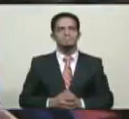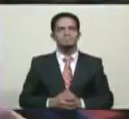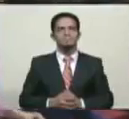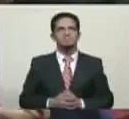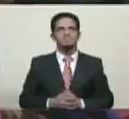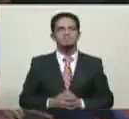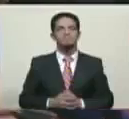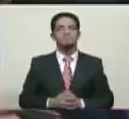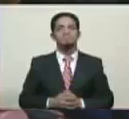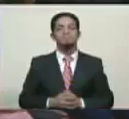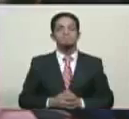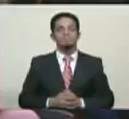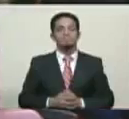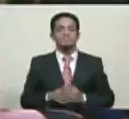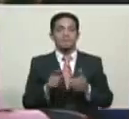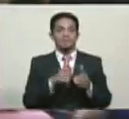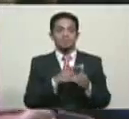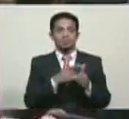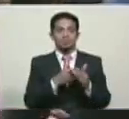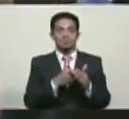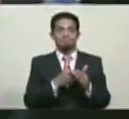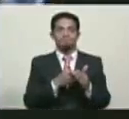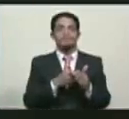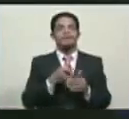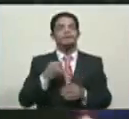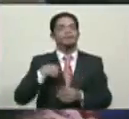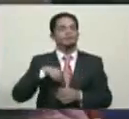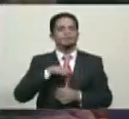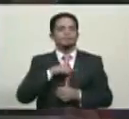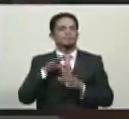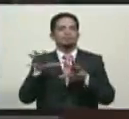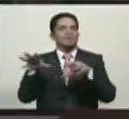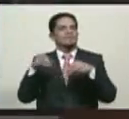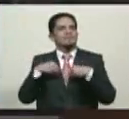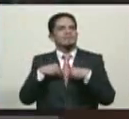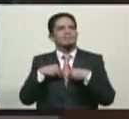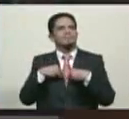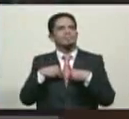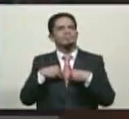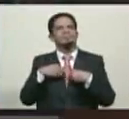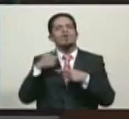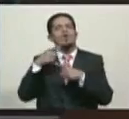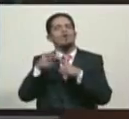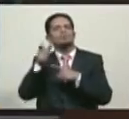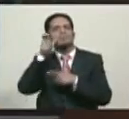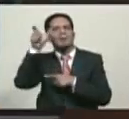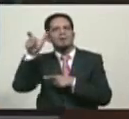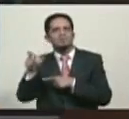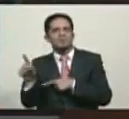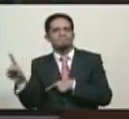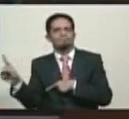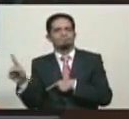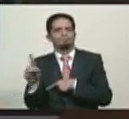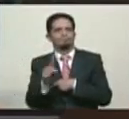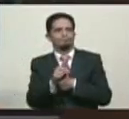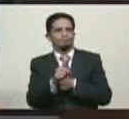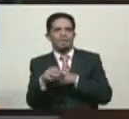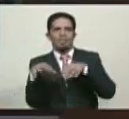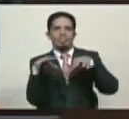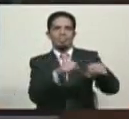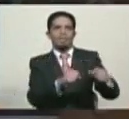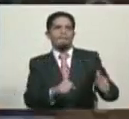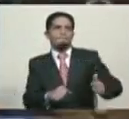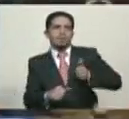Así, y en consecuencia, desconocemos cualquier pretensión inconstitucional de usurpar un cargo de